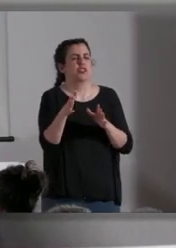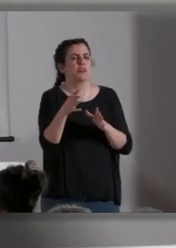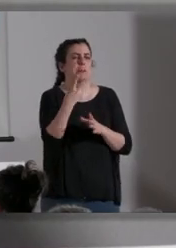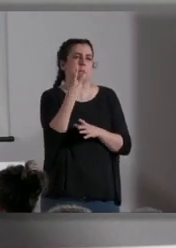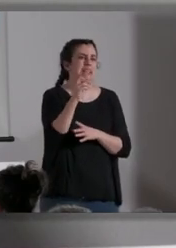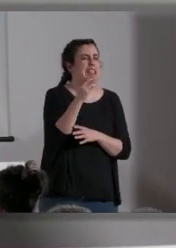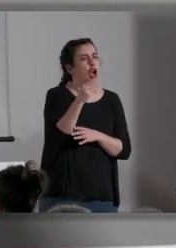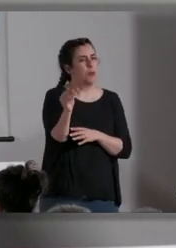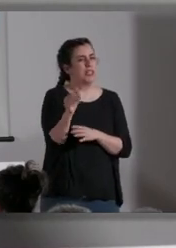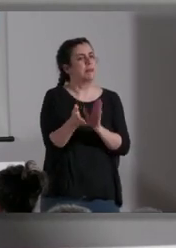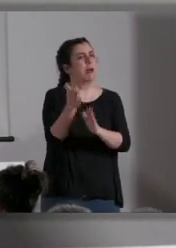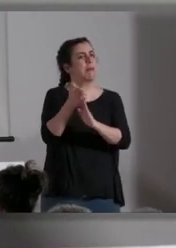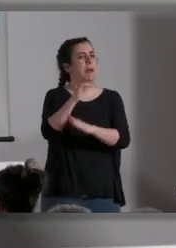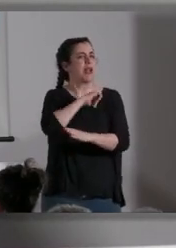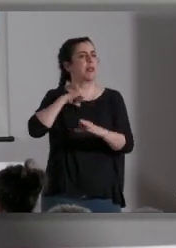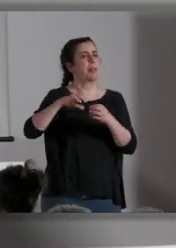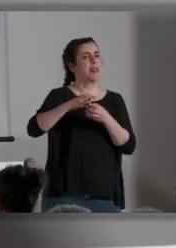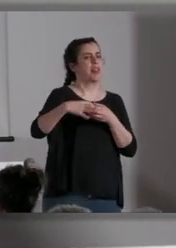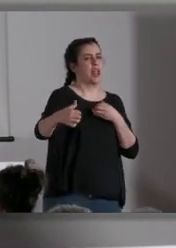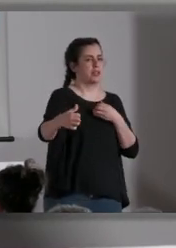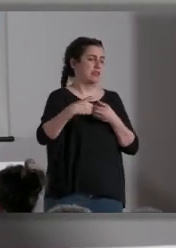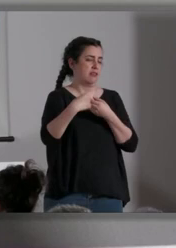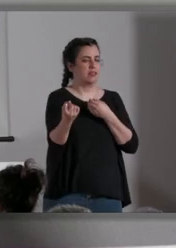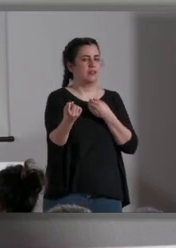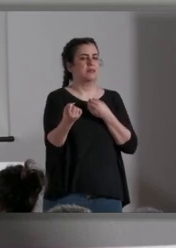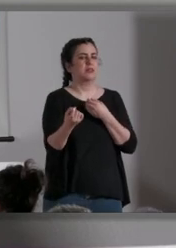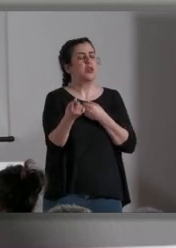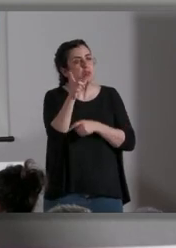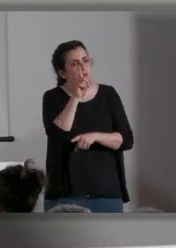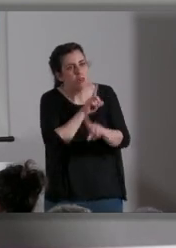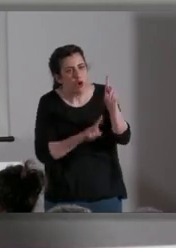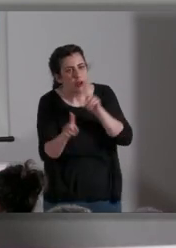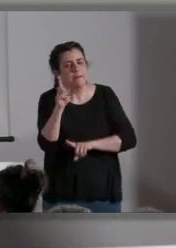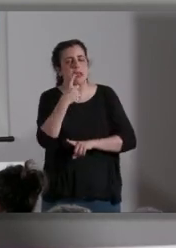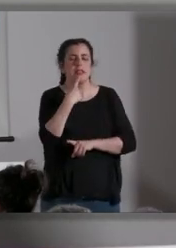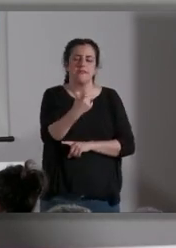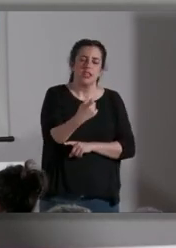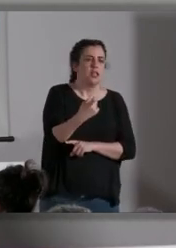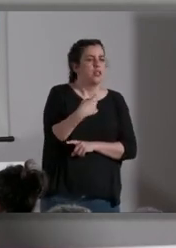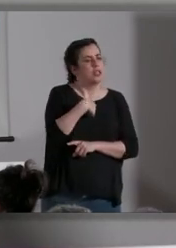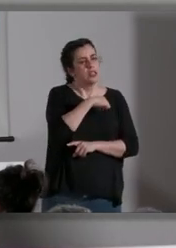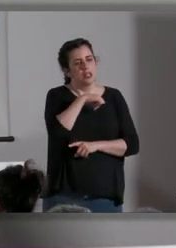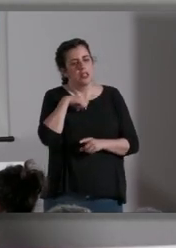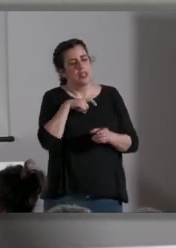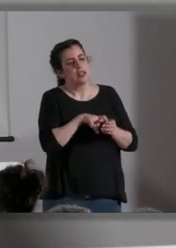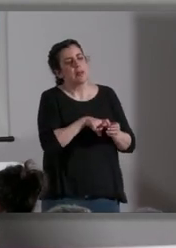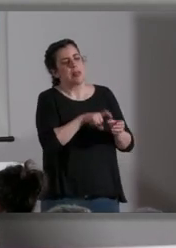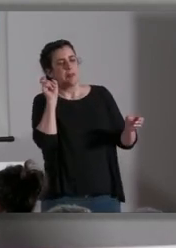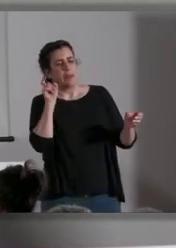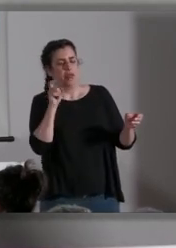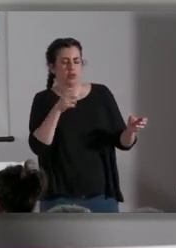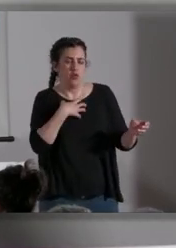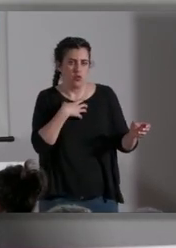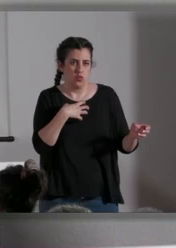de independizarse, con serias dificultades para la emancipación y,